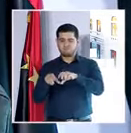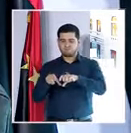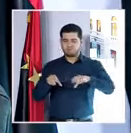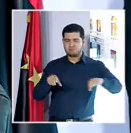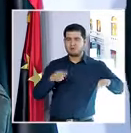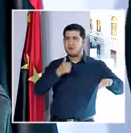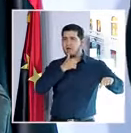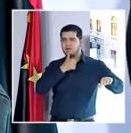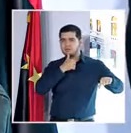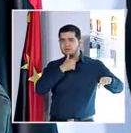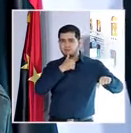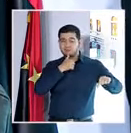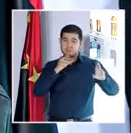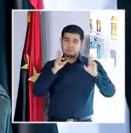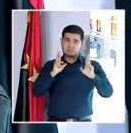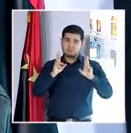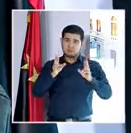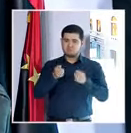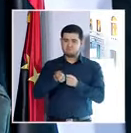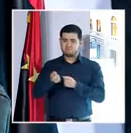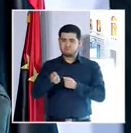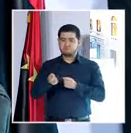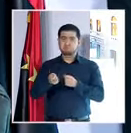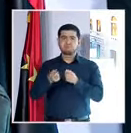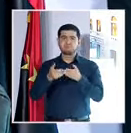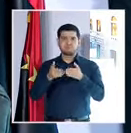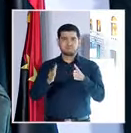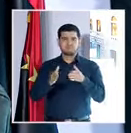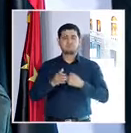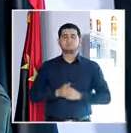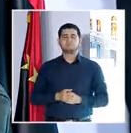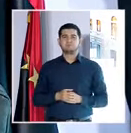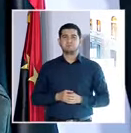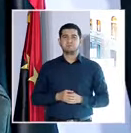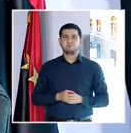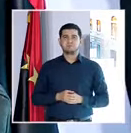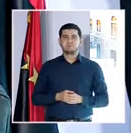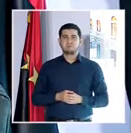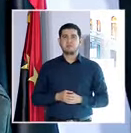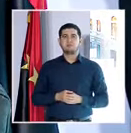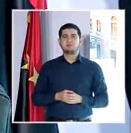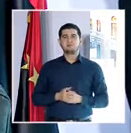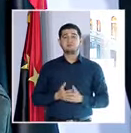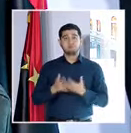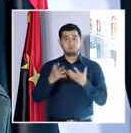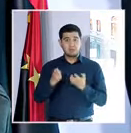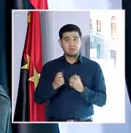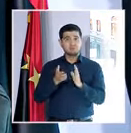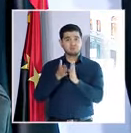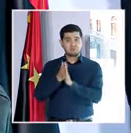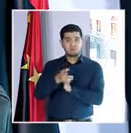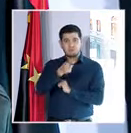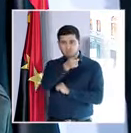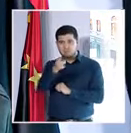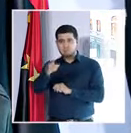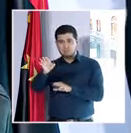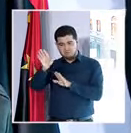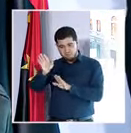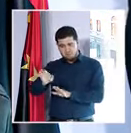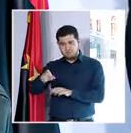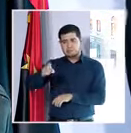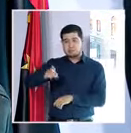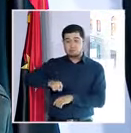Rosario. Y tenemos, Carlos Julio y honorables congresistas, la necesidad de conseguir más